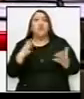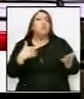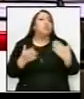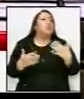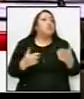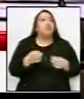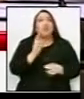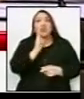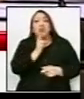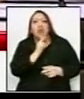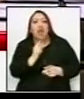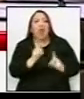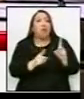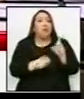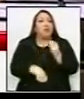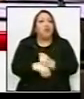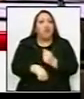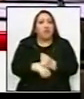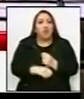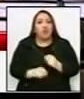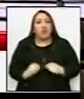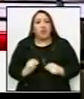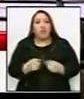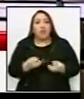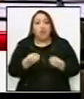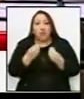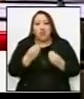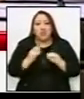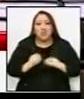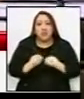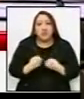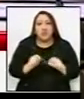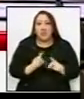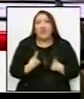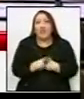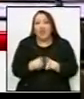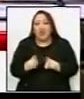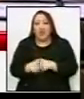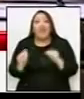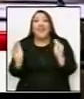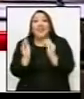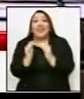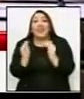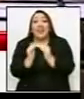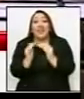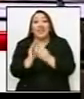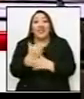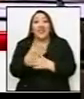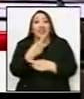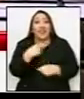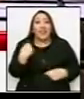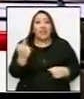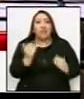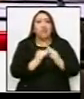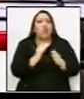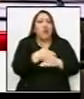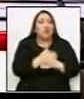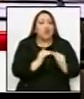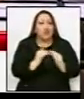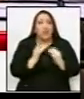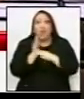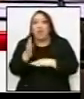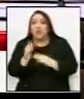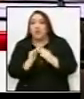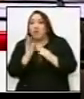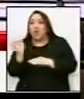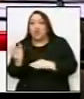protocolares con futbolistas para tomar un ceviche, se encontraban en casas de entre ellos. Y